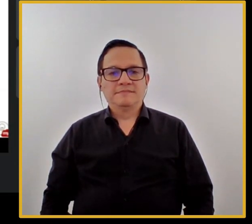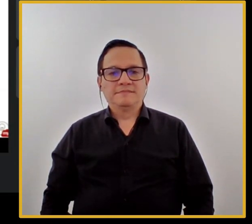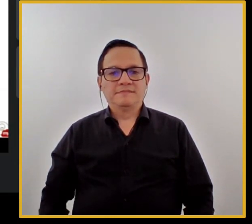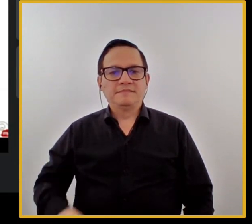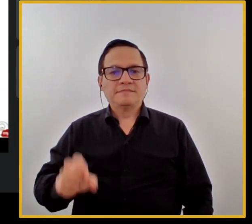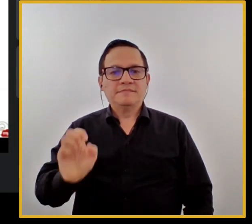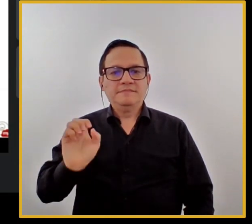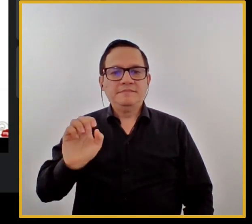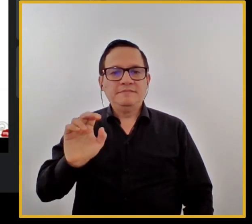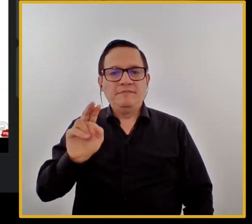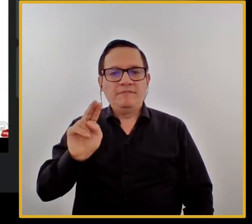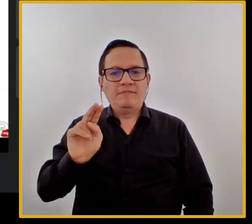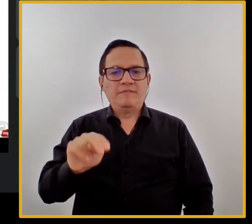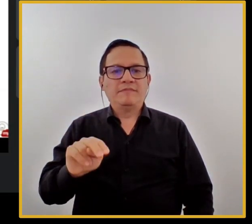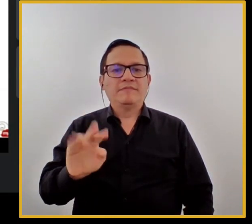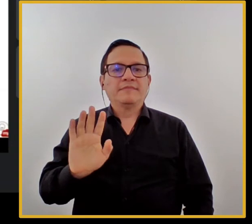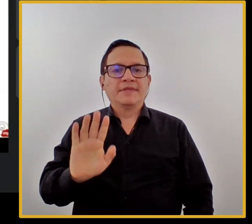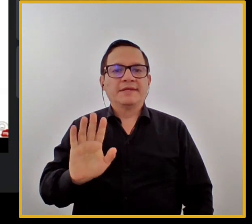uno.